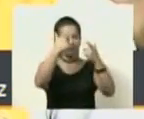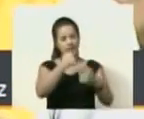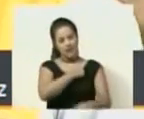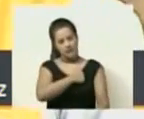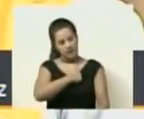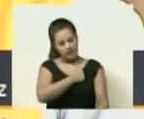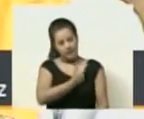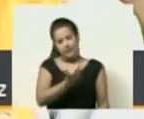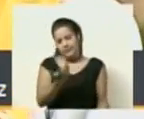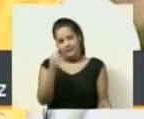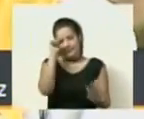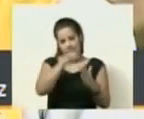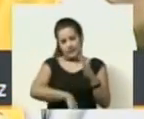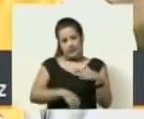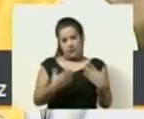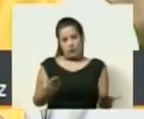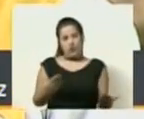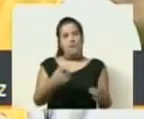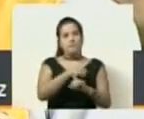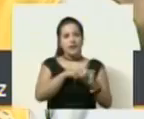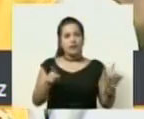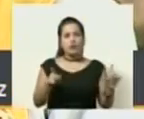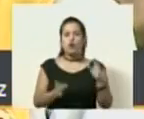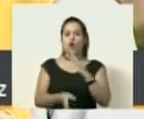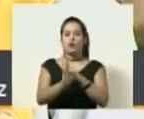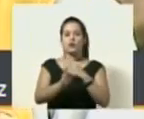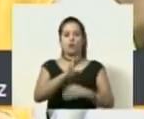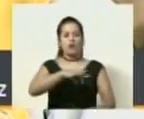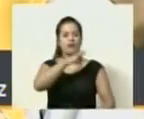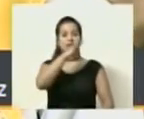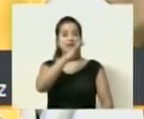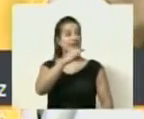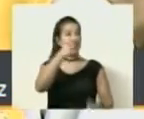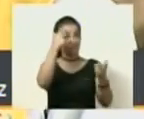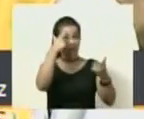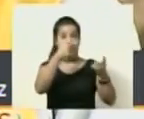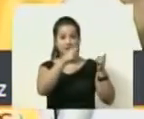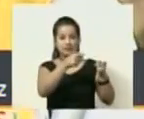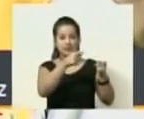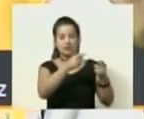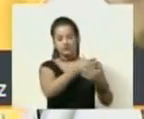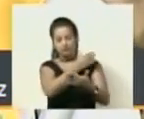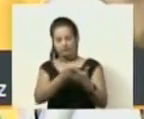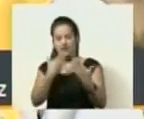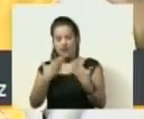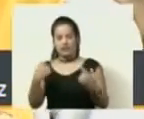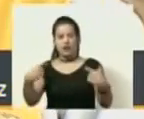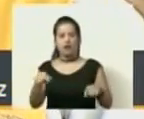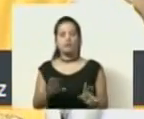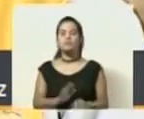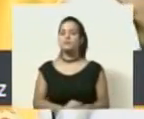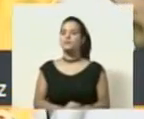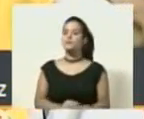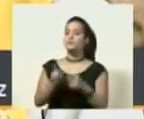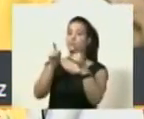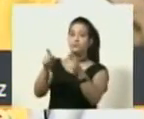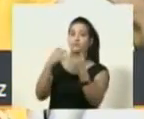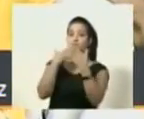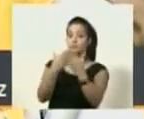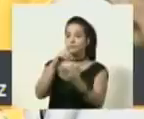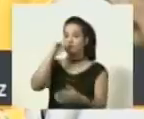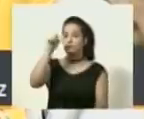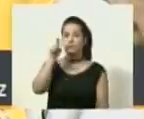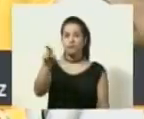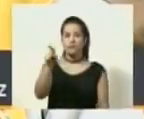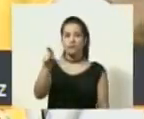no está con nosotros, pero sabemos que sin él nada de esto hubiera sido posible. También le agradezco a usted, presidente, ya que ha